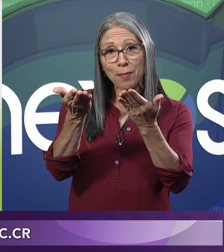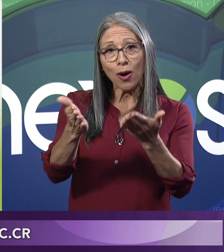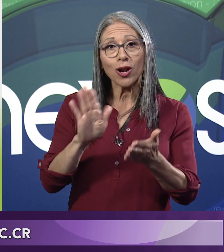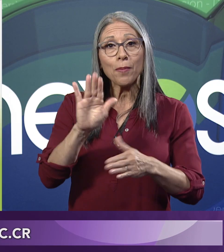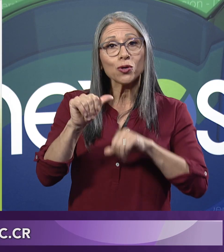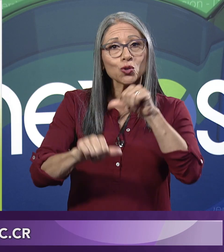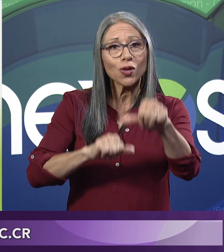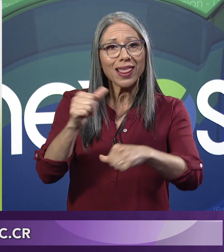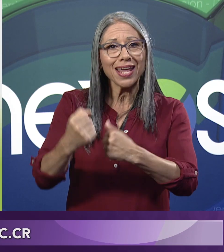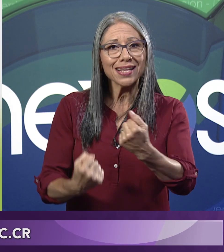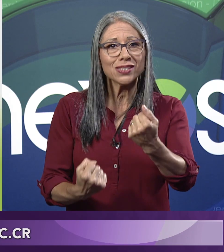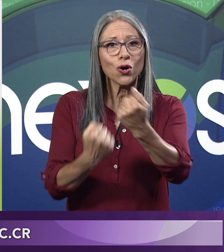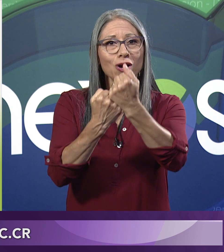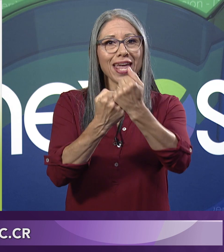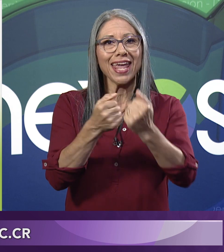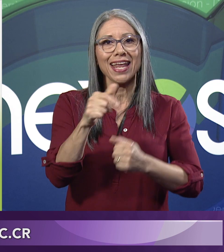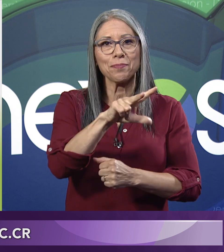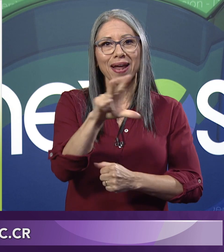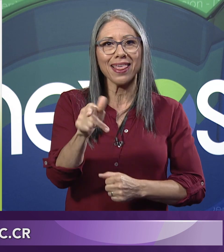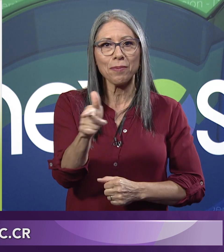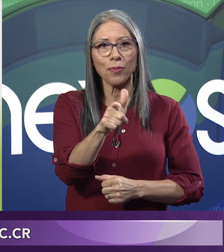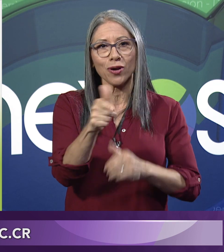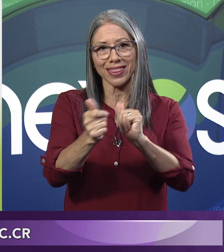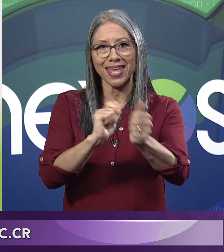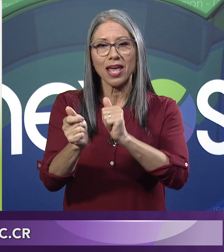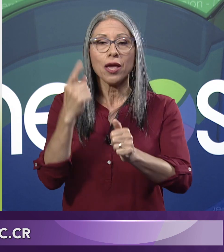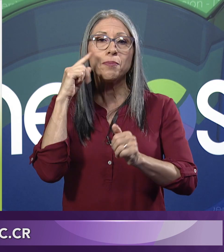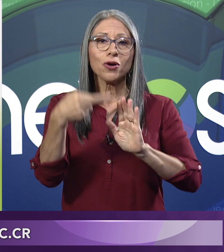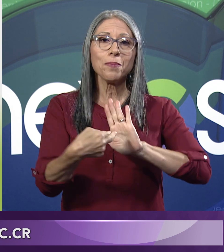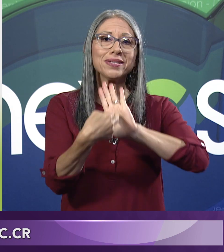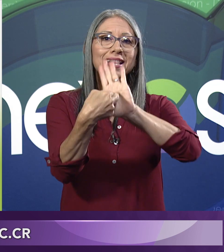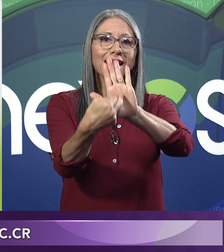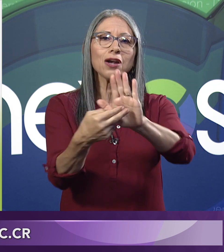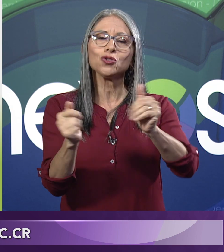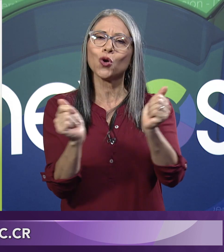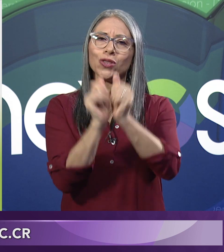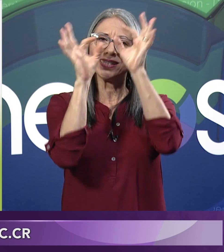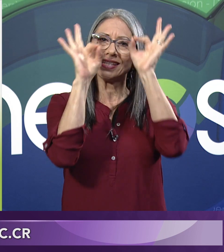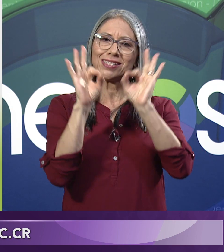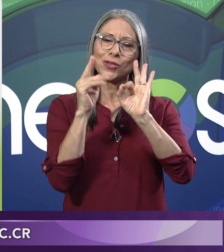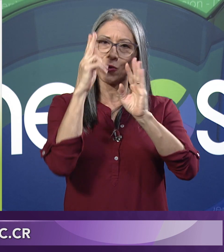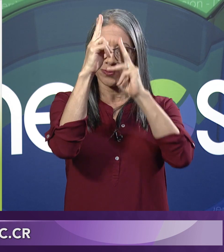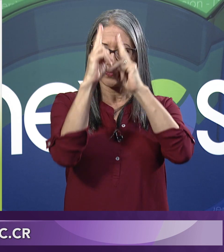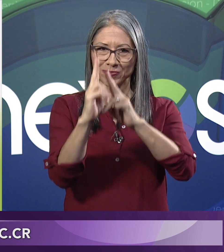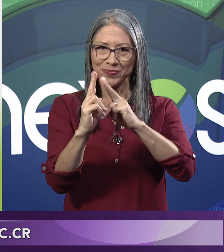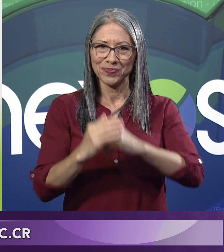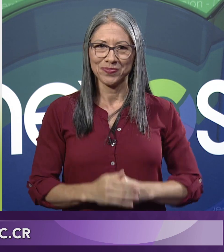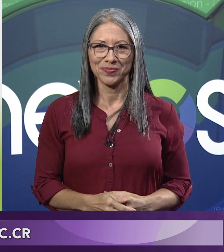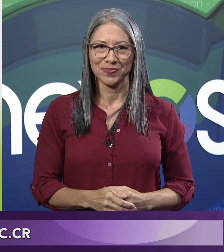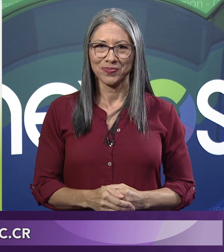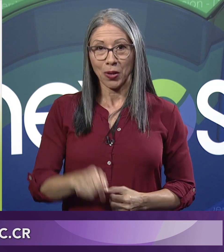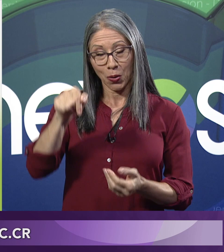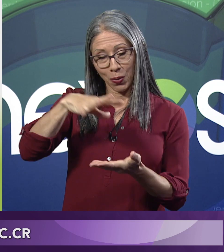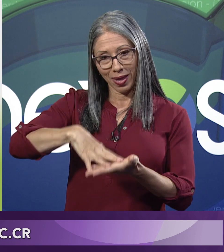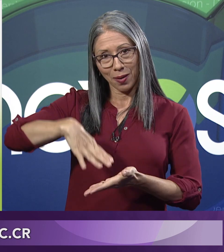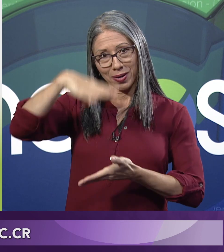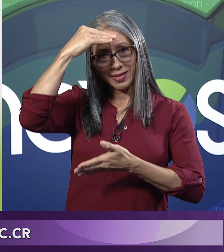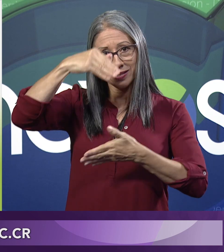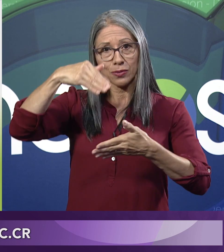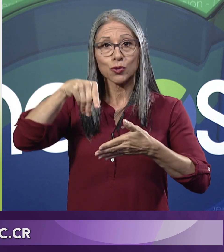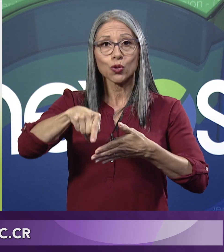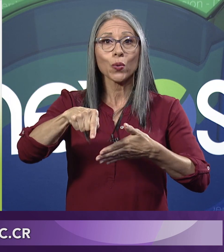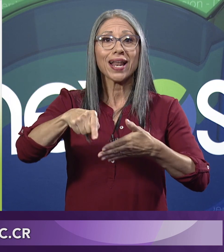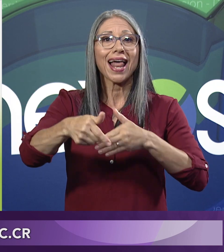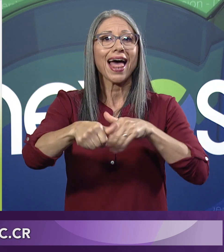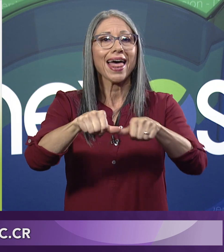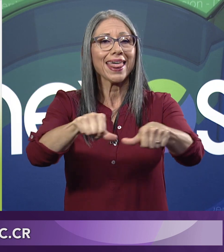Gracias a Paola por su dedicación en el paradeporte y por representarnos con distinción. Hoy aprendimos sobre la